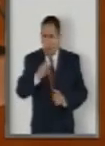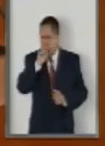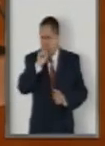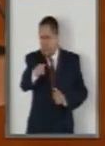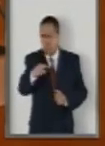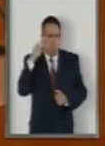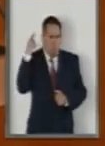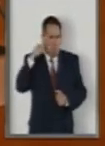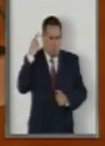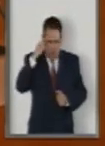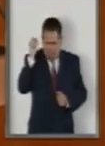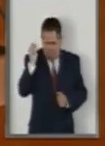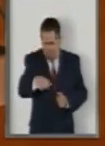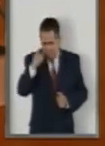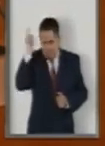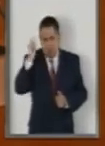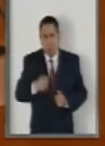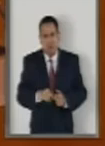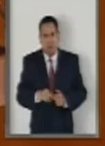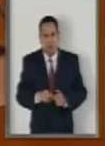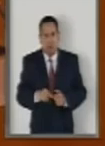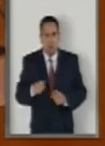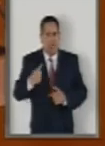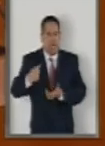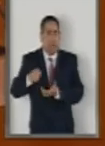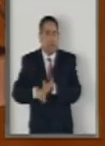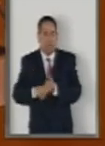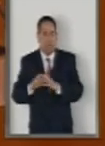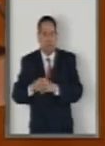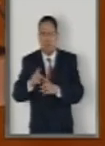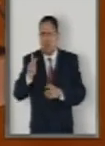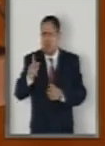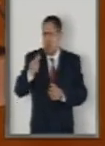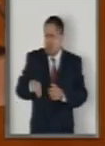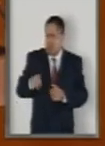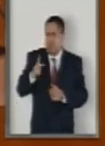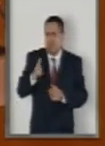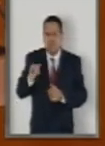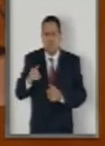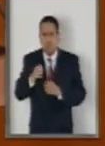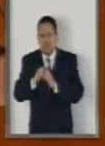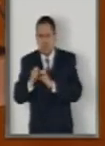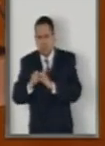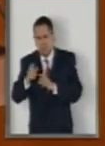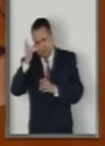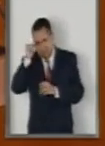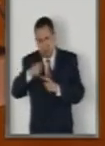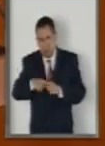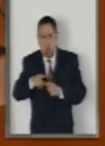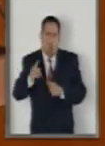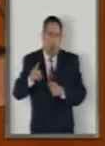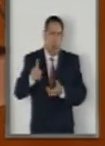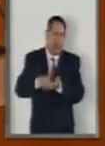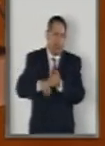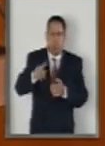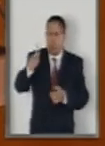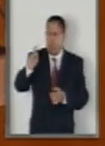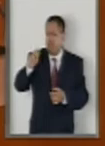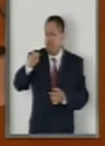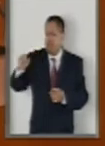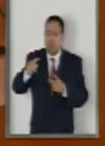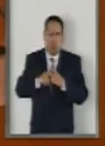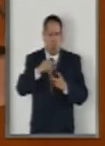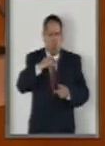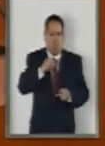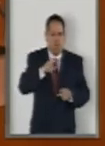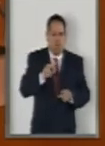Puebla. En Puebla, un acuerdo del PAN y el PRI, por no decir de Peña y Moreno Valle.